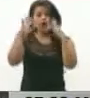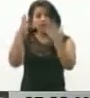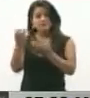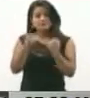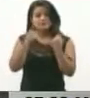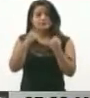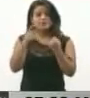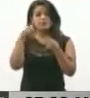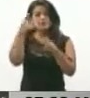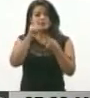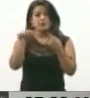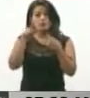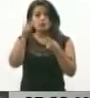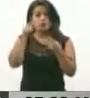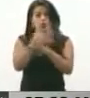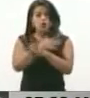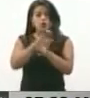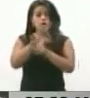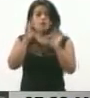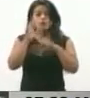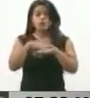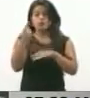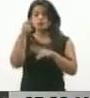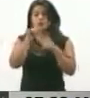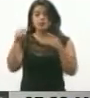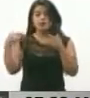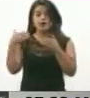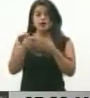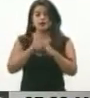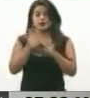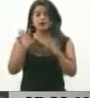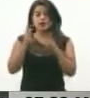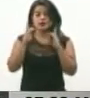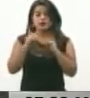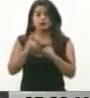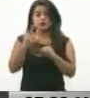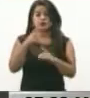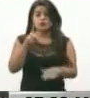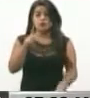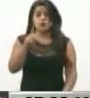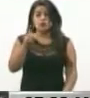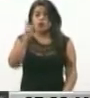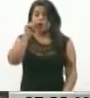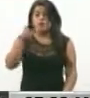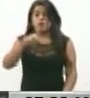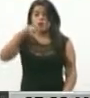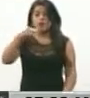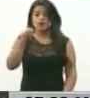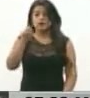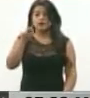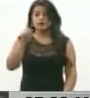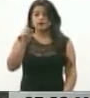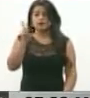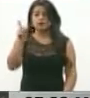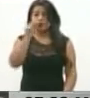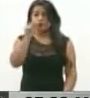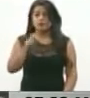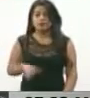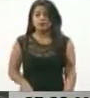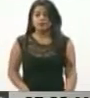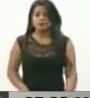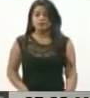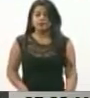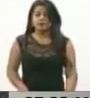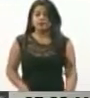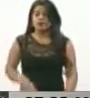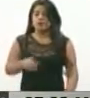Juegos Olímpicos, porque hoy se cumple ya una semana de inaugurada la edición 31, tenemos a José Joaquín Contreras. ¿Cómo estás, José Joaquín? Muchísimas gracias. Bienvenido. Hasta ahora, ¿cuál ha